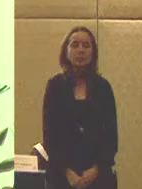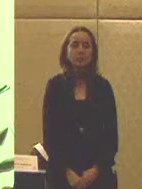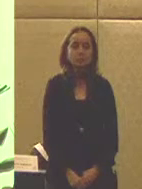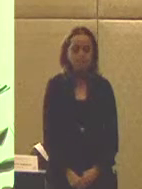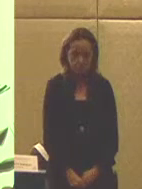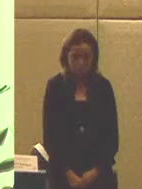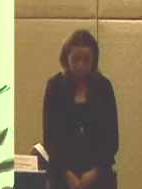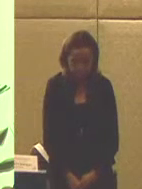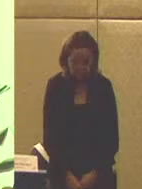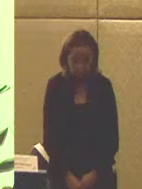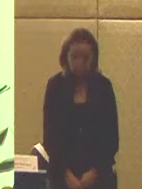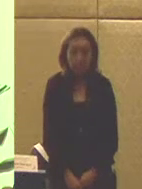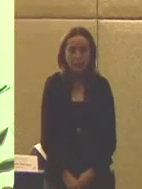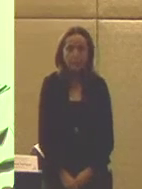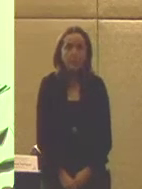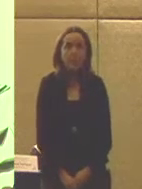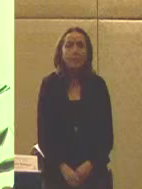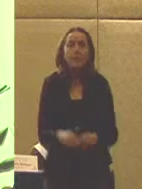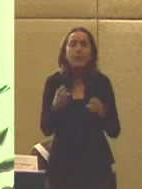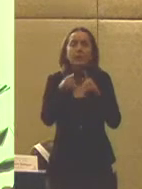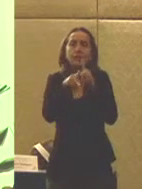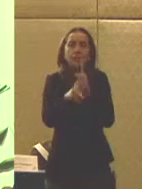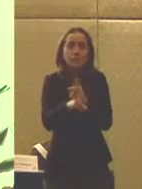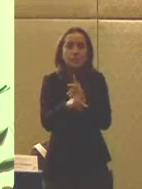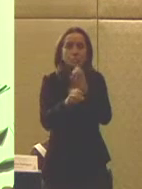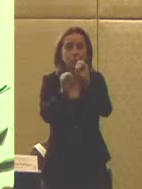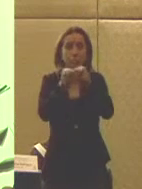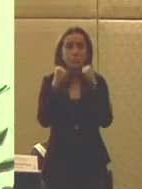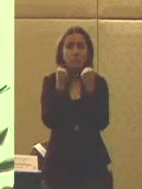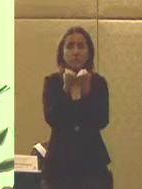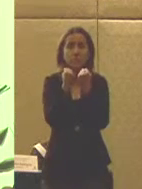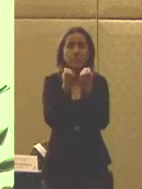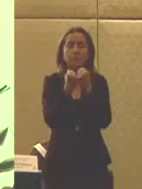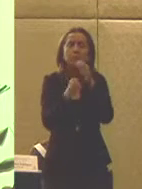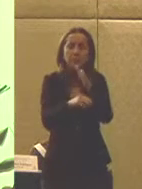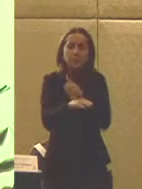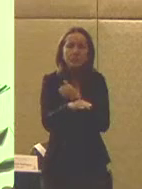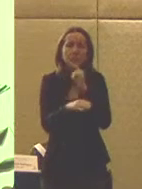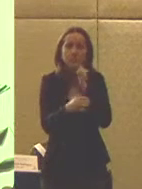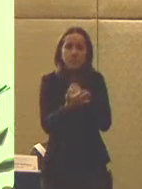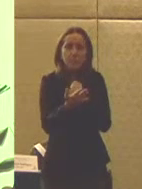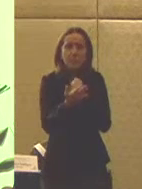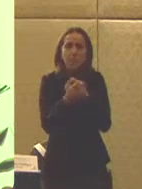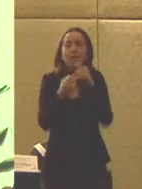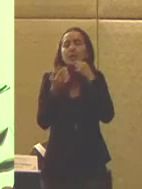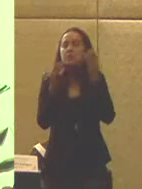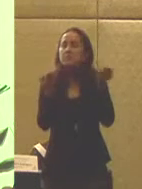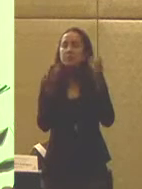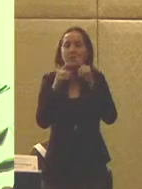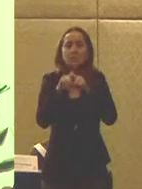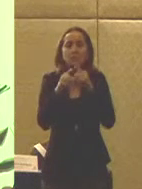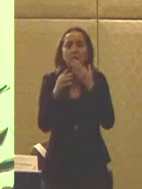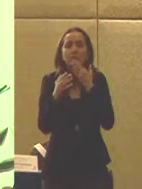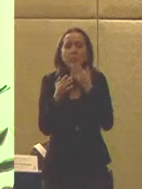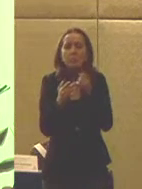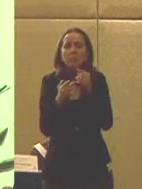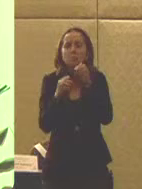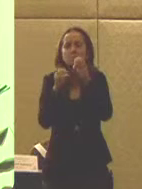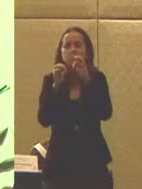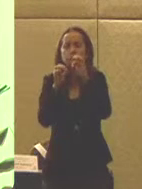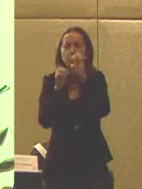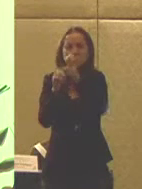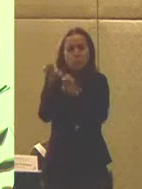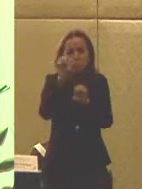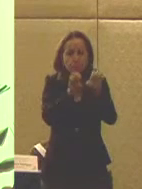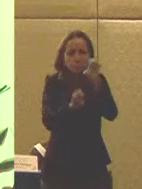Para el caso de medios de vida y protección social, hemos encontrado que existen instrumentos de medición con relación